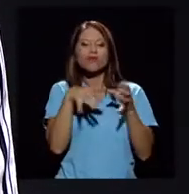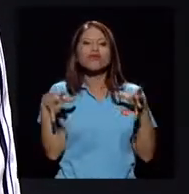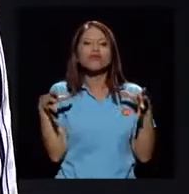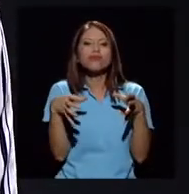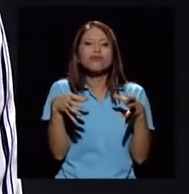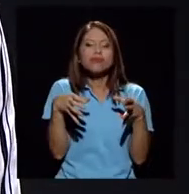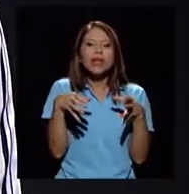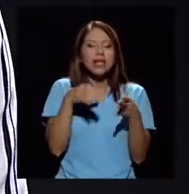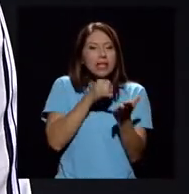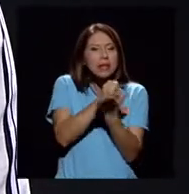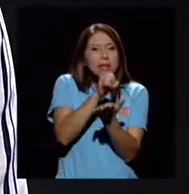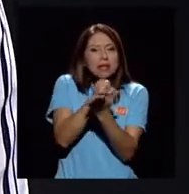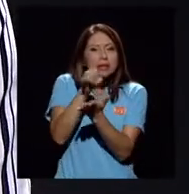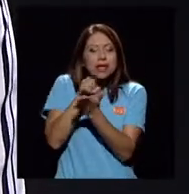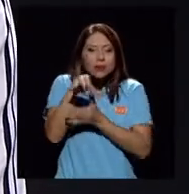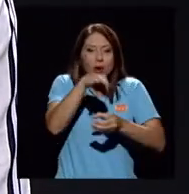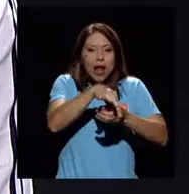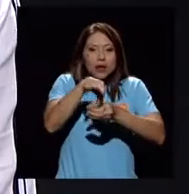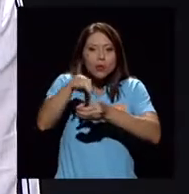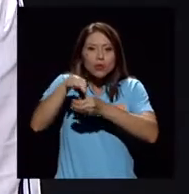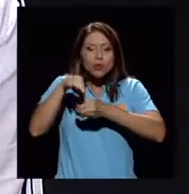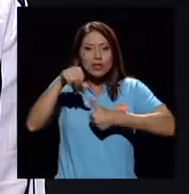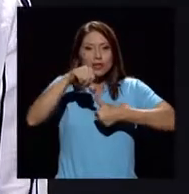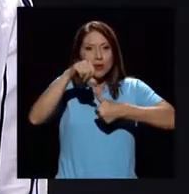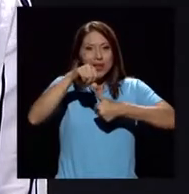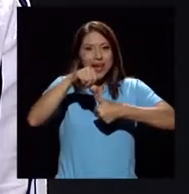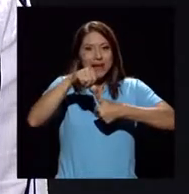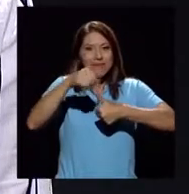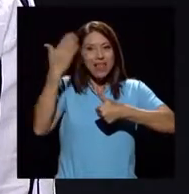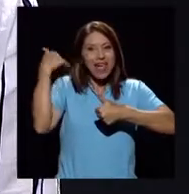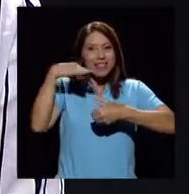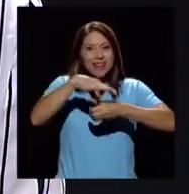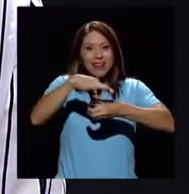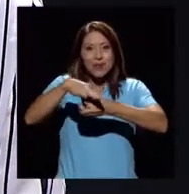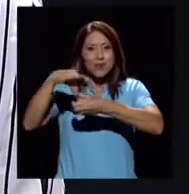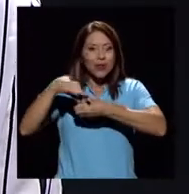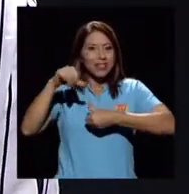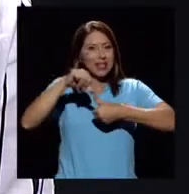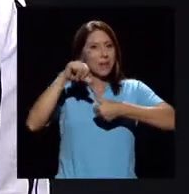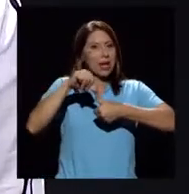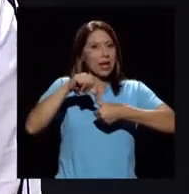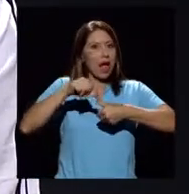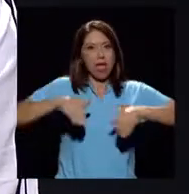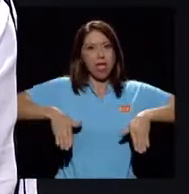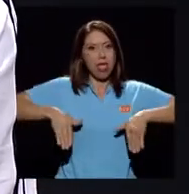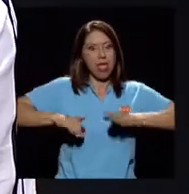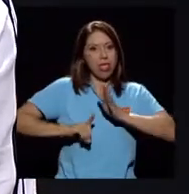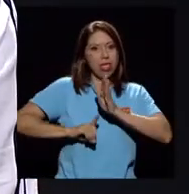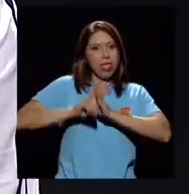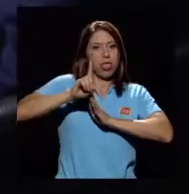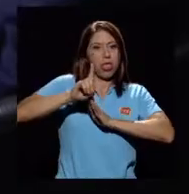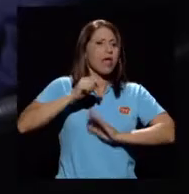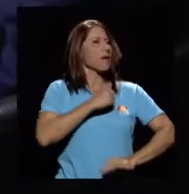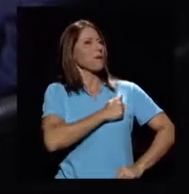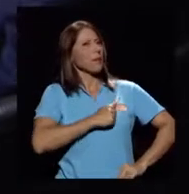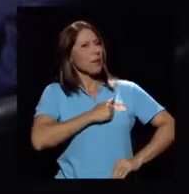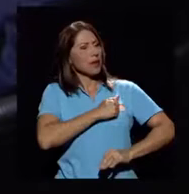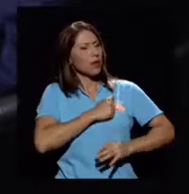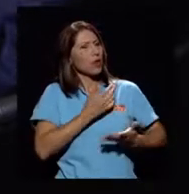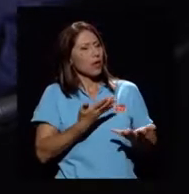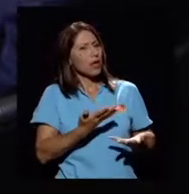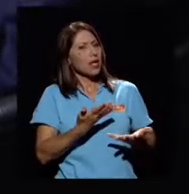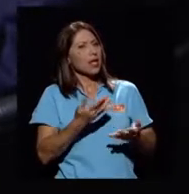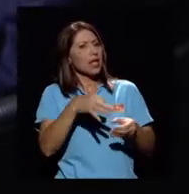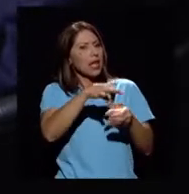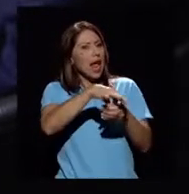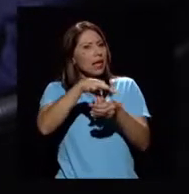la agricultura en Centroamérica, en un momento en el que la agricultura de Centroamérica no estaba tal vez muy desarrollada. Perdón, y lo de agricultura es básicamente